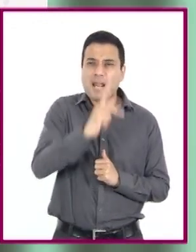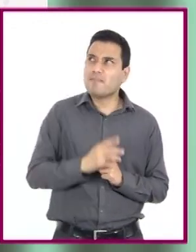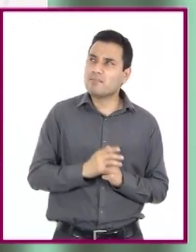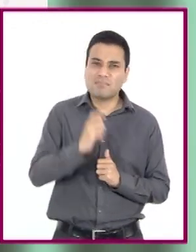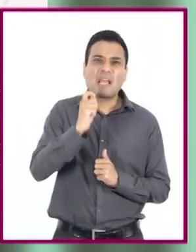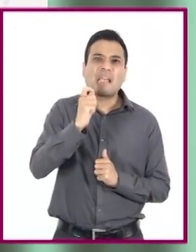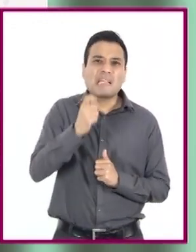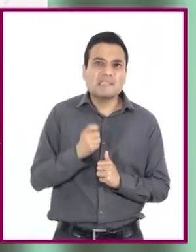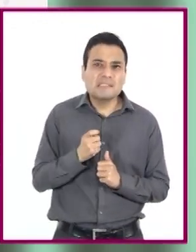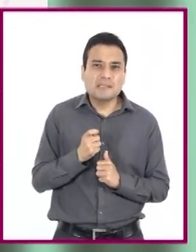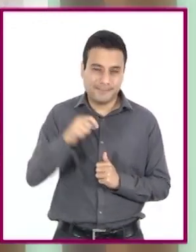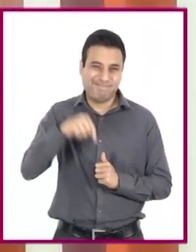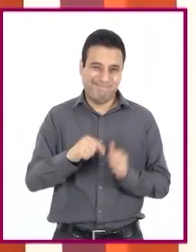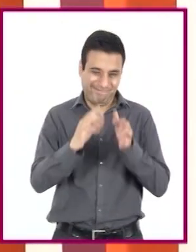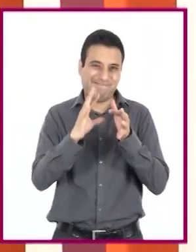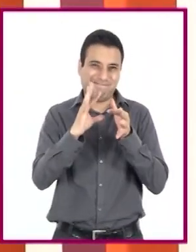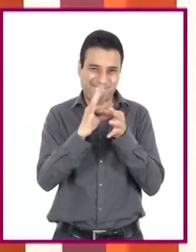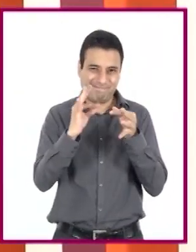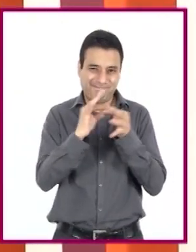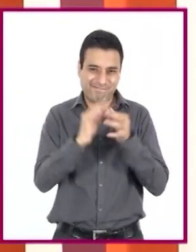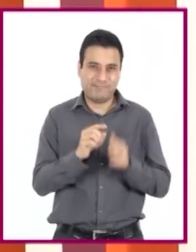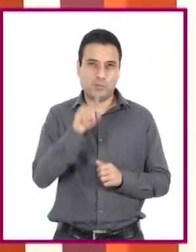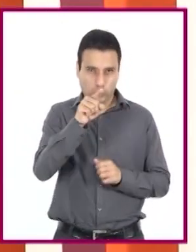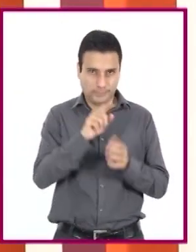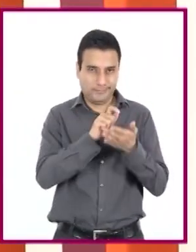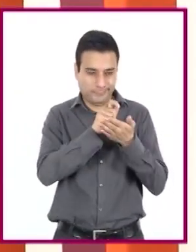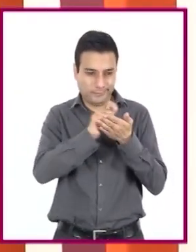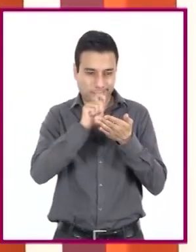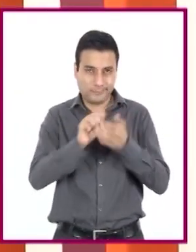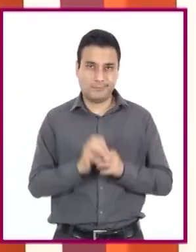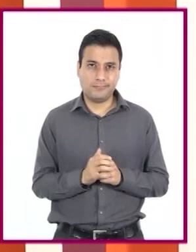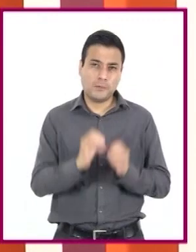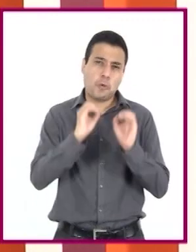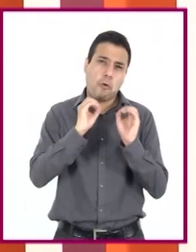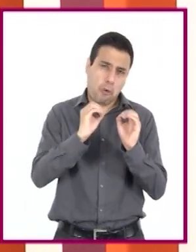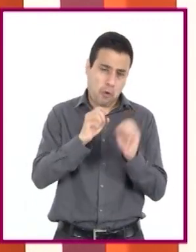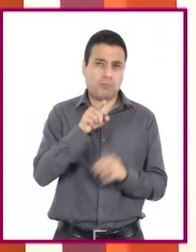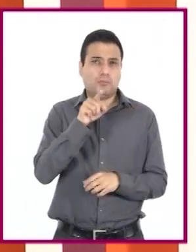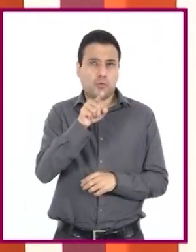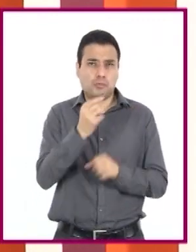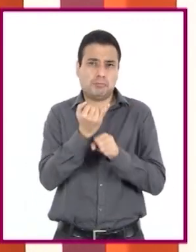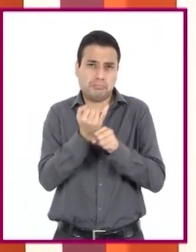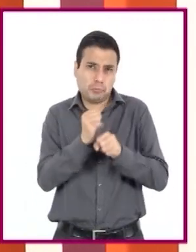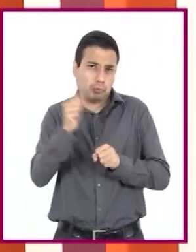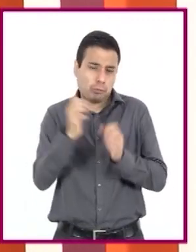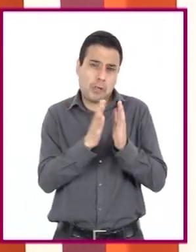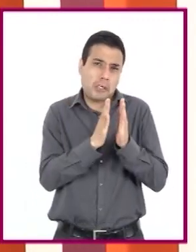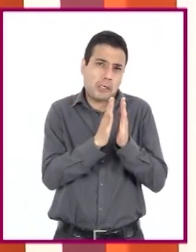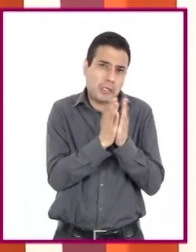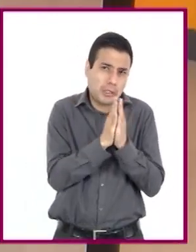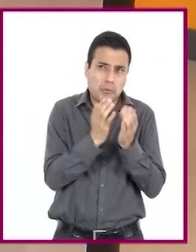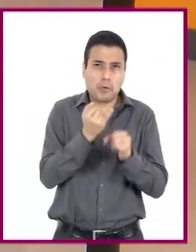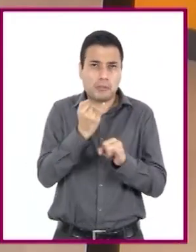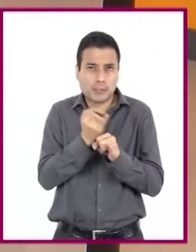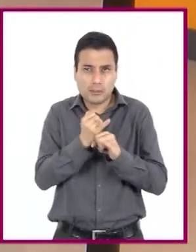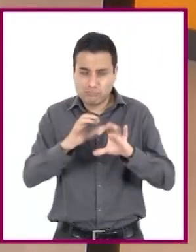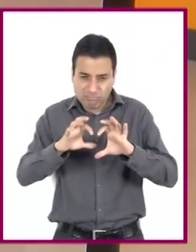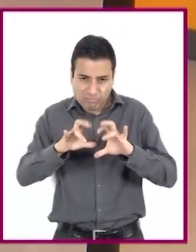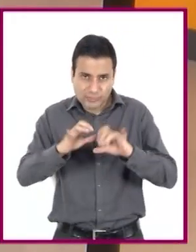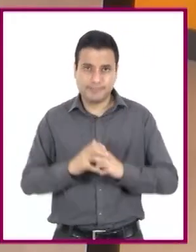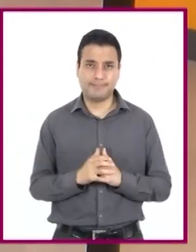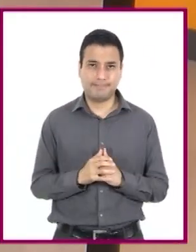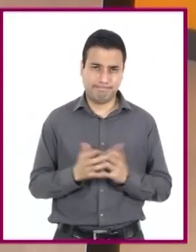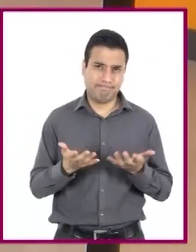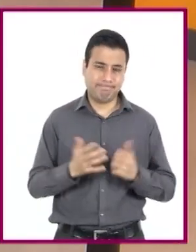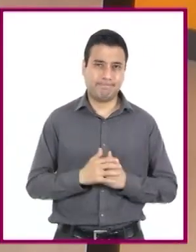los contenidos que estudiamos el día de hoy o bien investigar en otras fuentes bibliográficas,